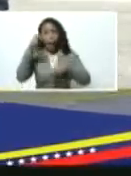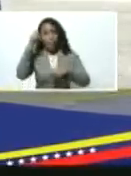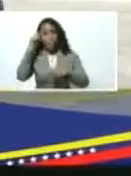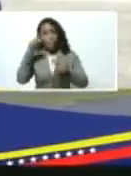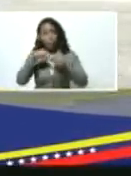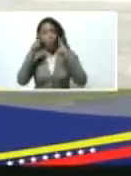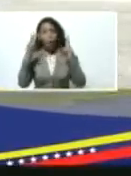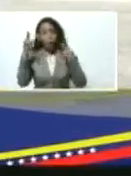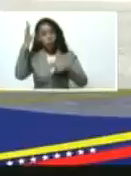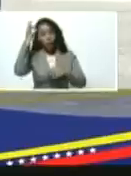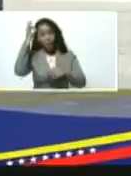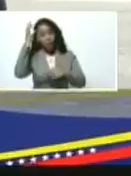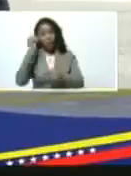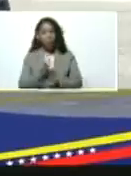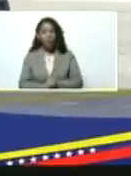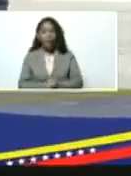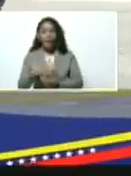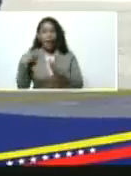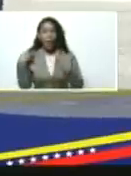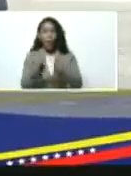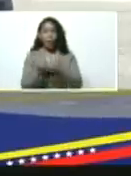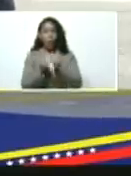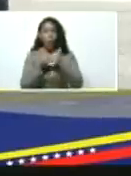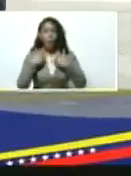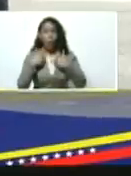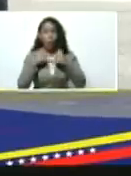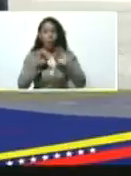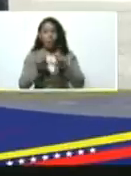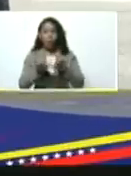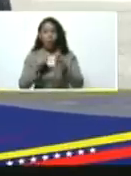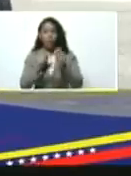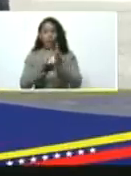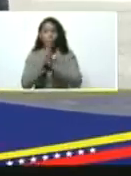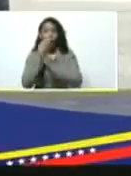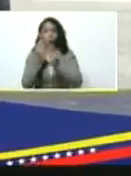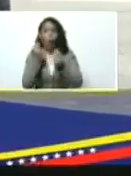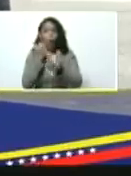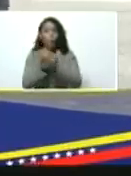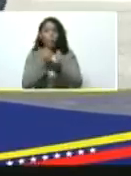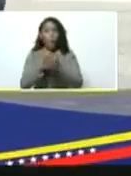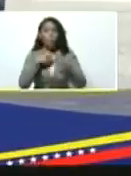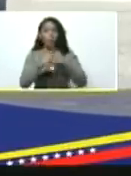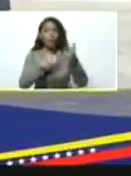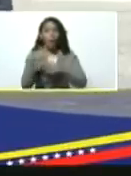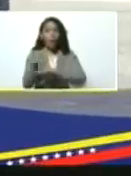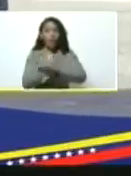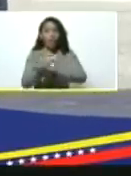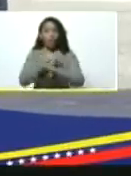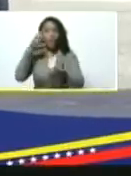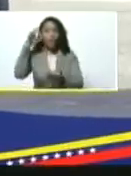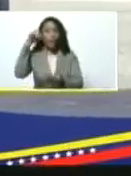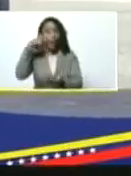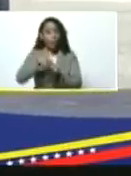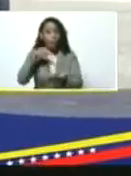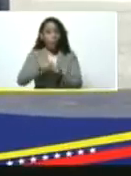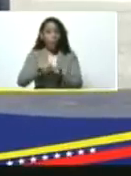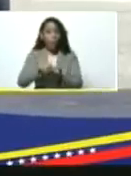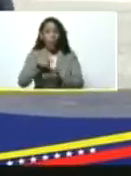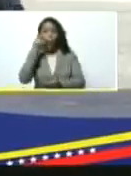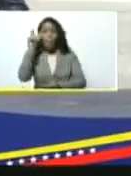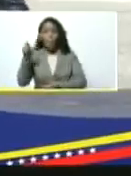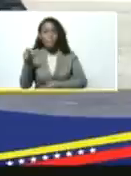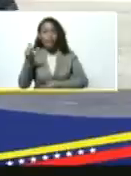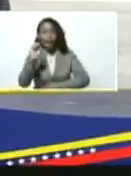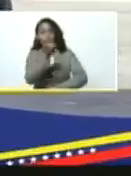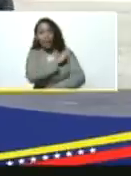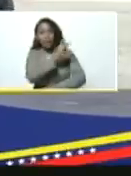de Puerto Cabello y me acompaña el secretario de Economía Productiva de la Gobernación de Carabobo, Gustavo Gutiérrez, el gerente